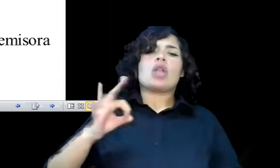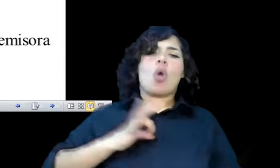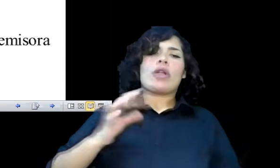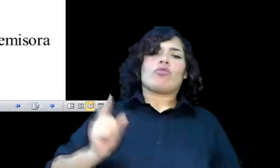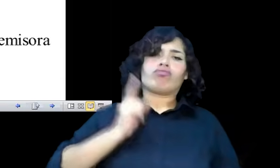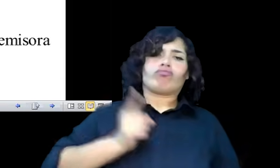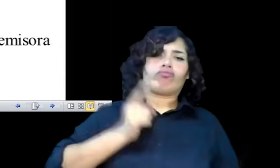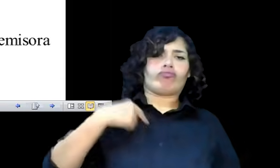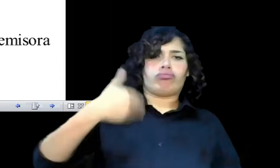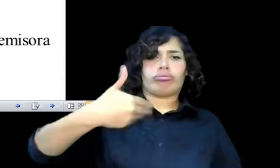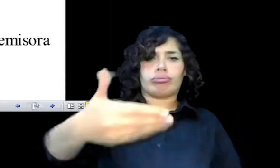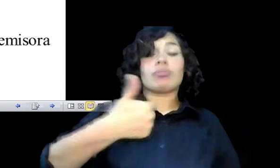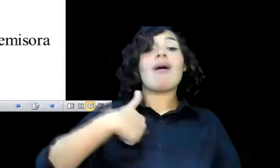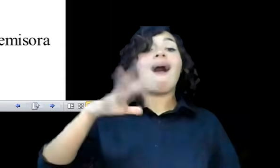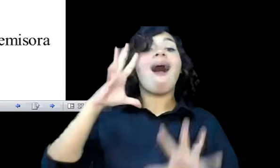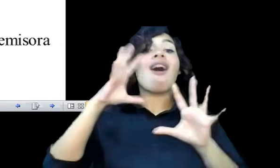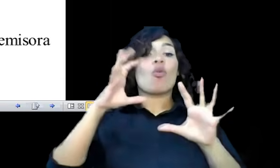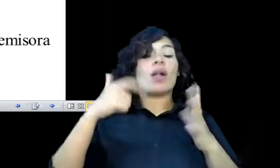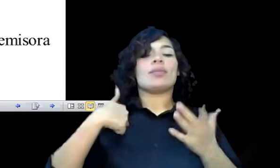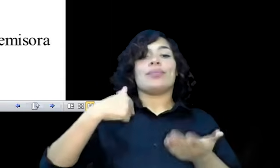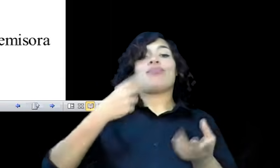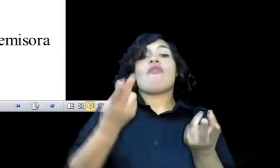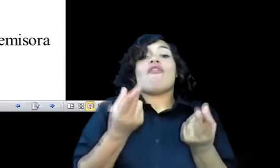la determinación del valor